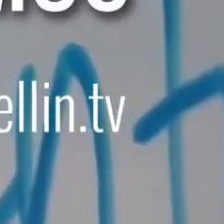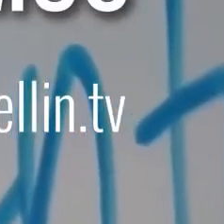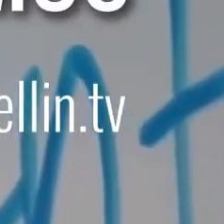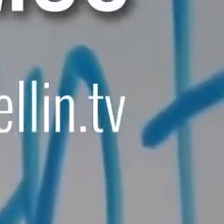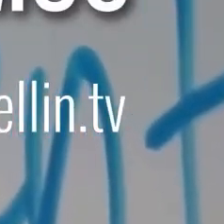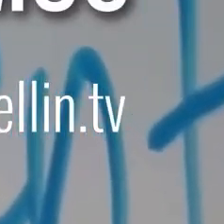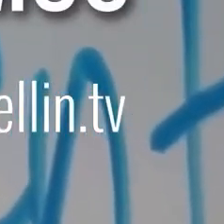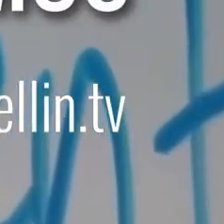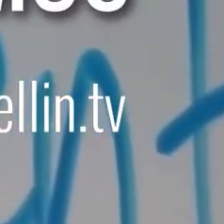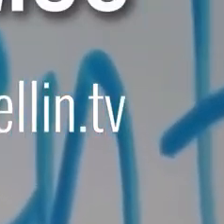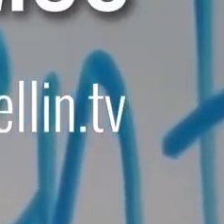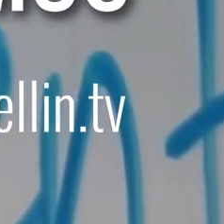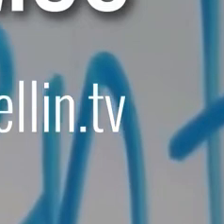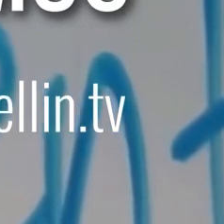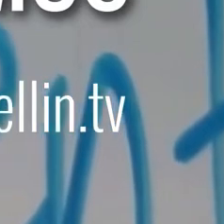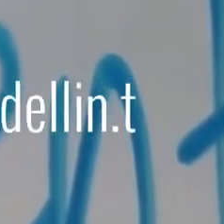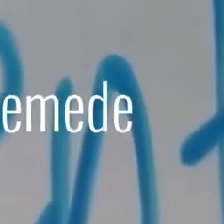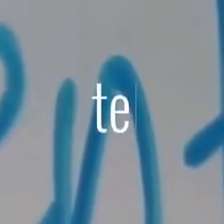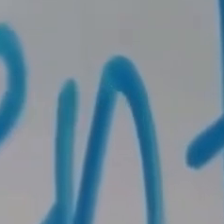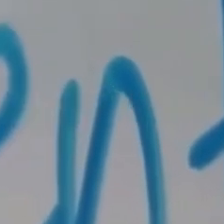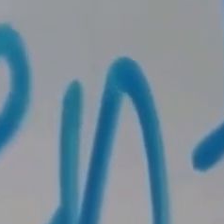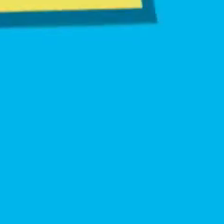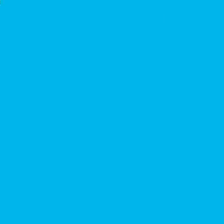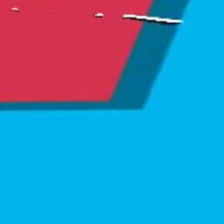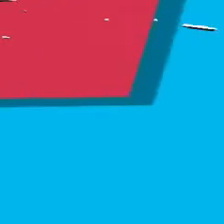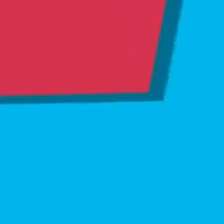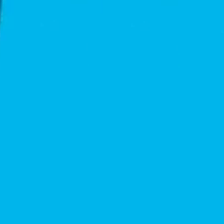Estás viendo En Casa Aprendemos.